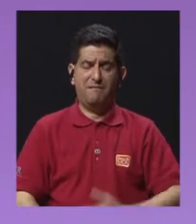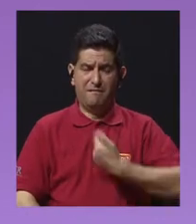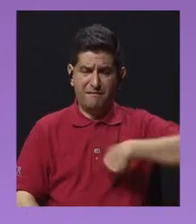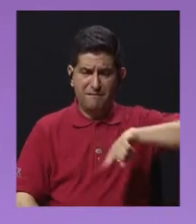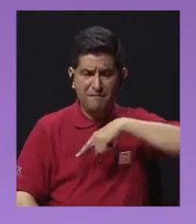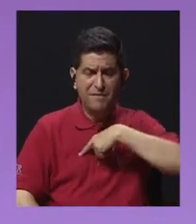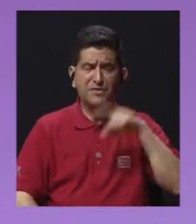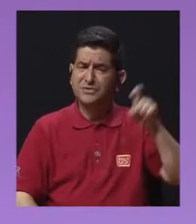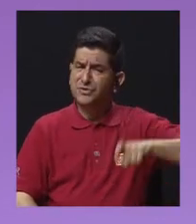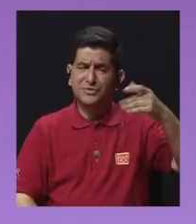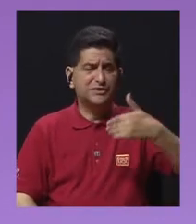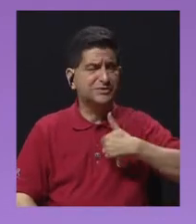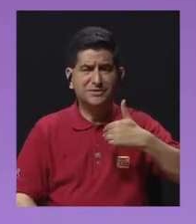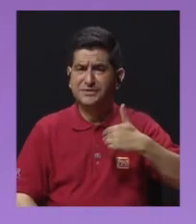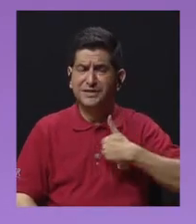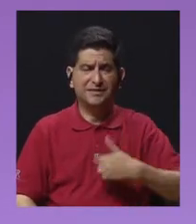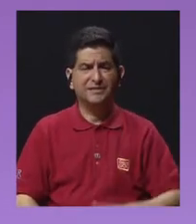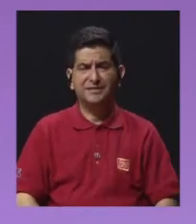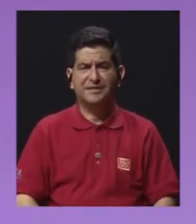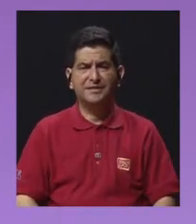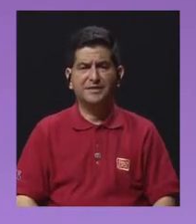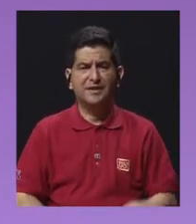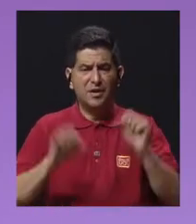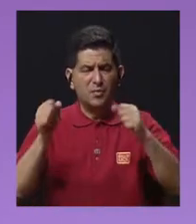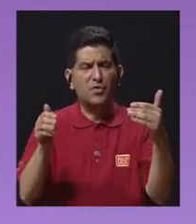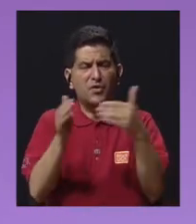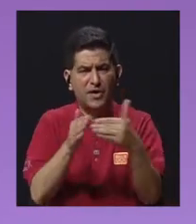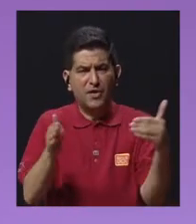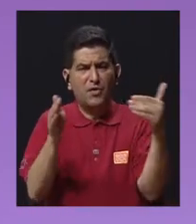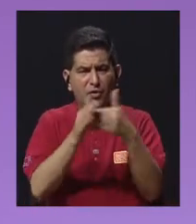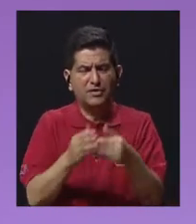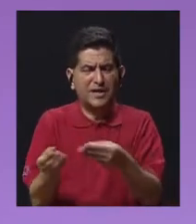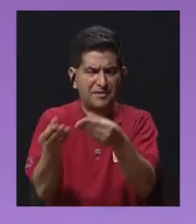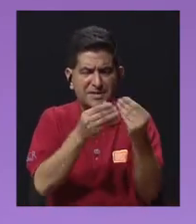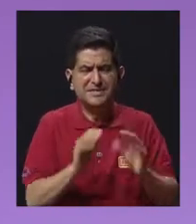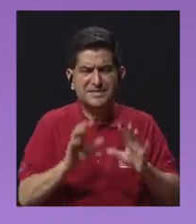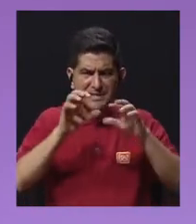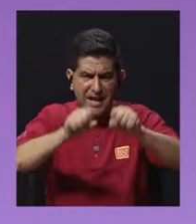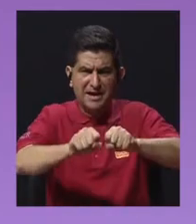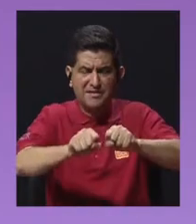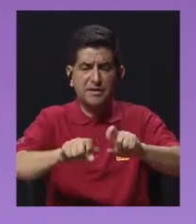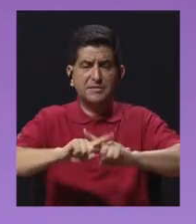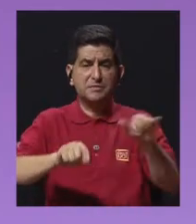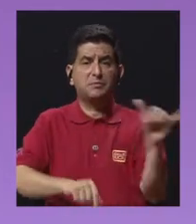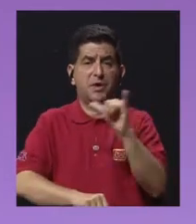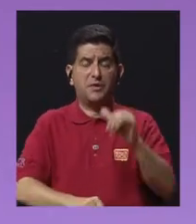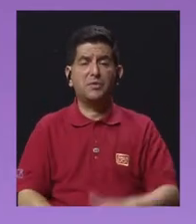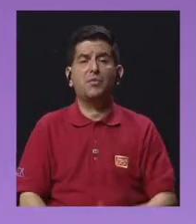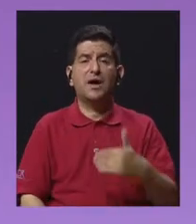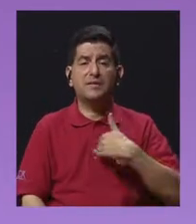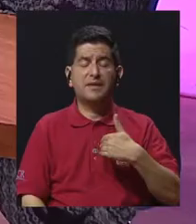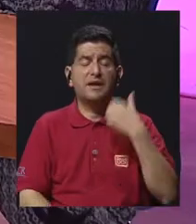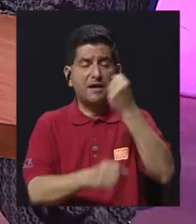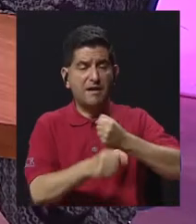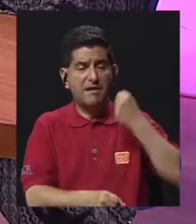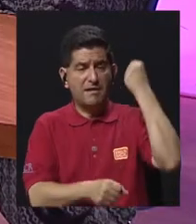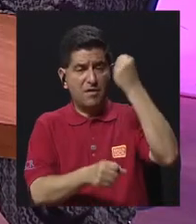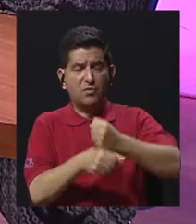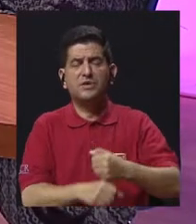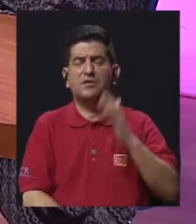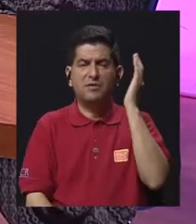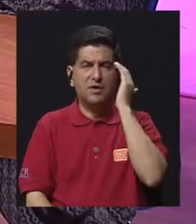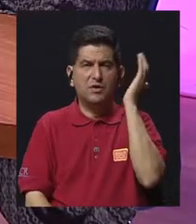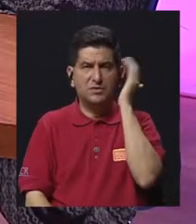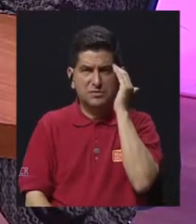vemos con la necesidad de recuperar tierras, pero también tenemos ese trabajo de hacer